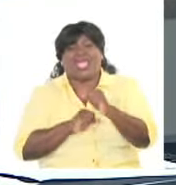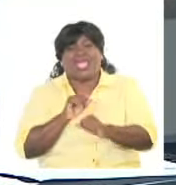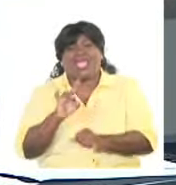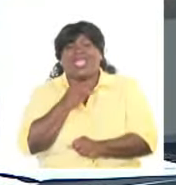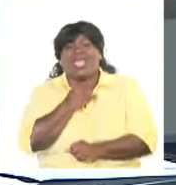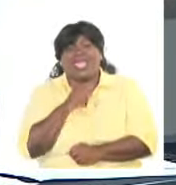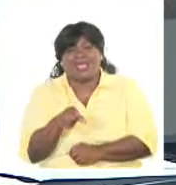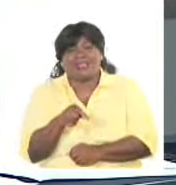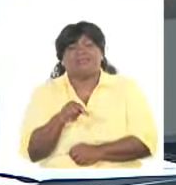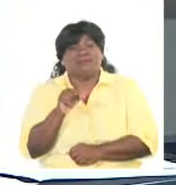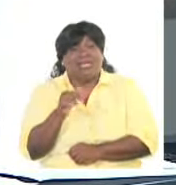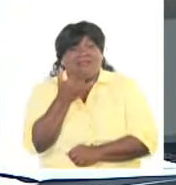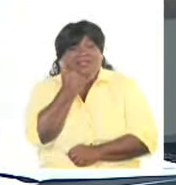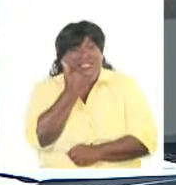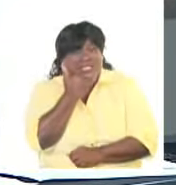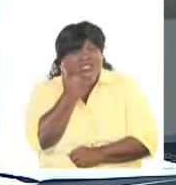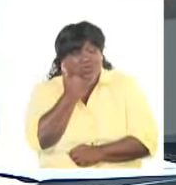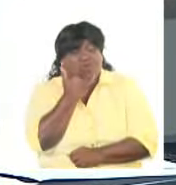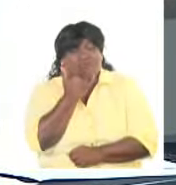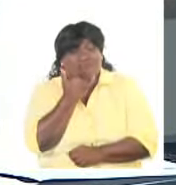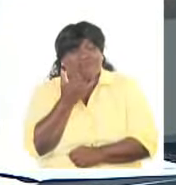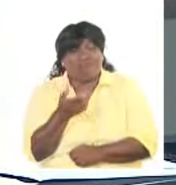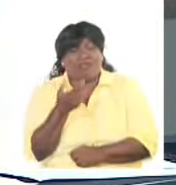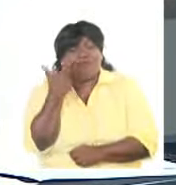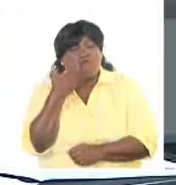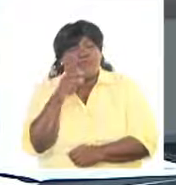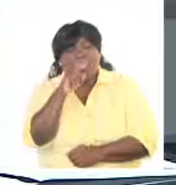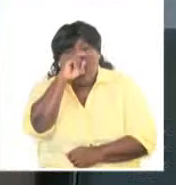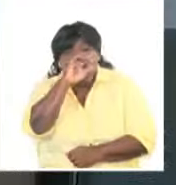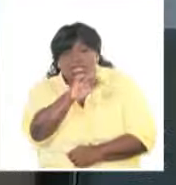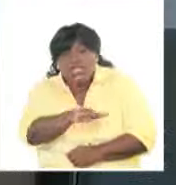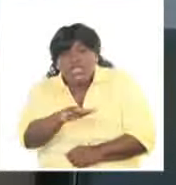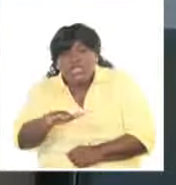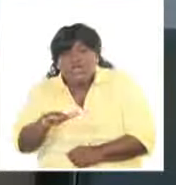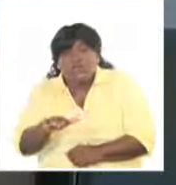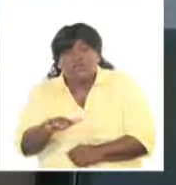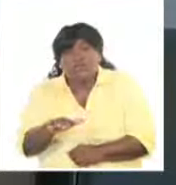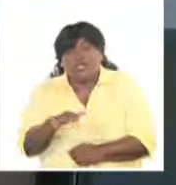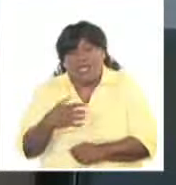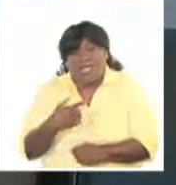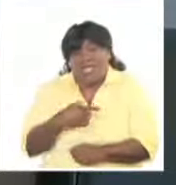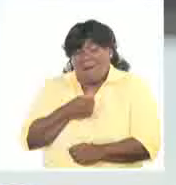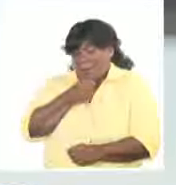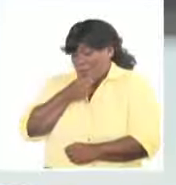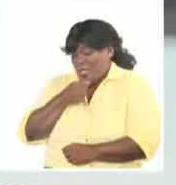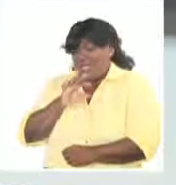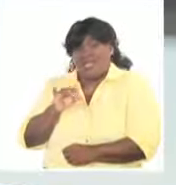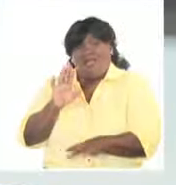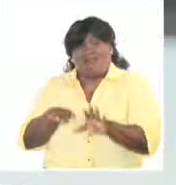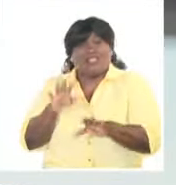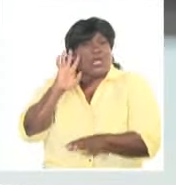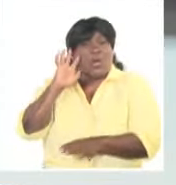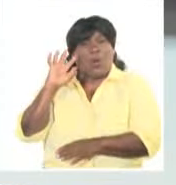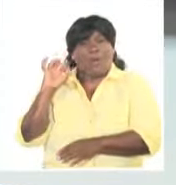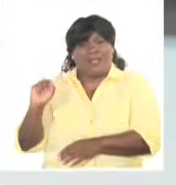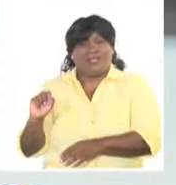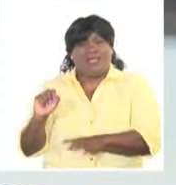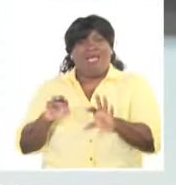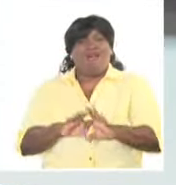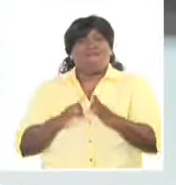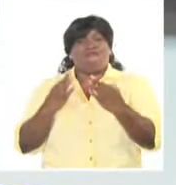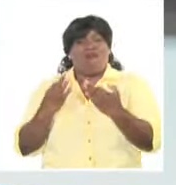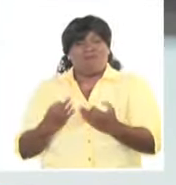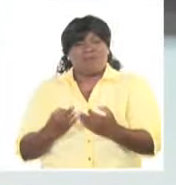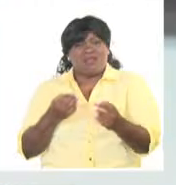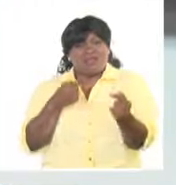fundamentalmente en el dengue y sobre todo en niños. Y a veces uno no lo comprende hasta que tiene a un familiar o alguien cercano.